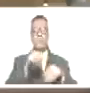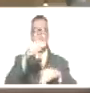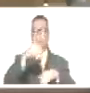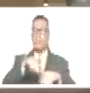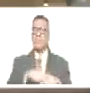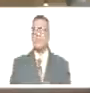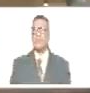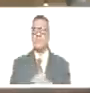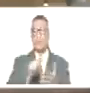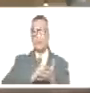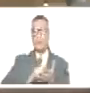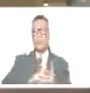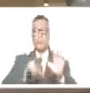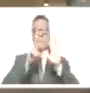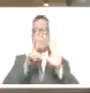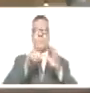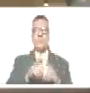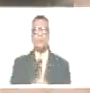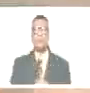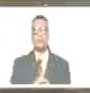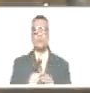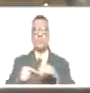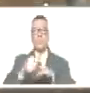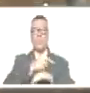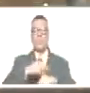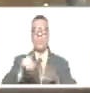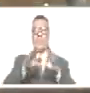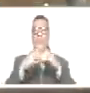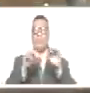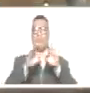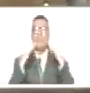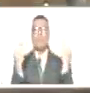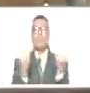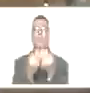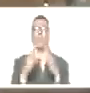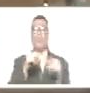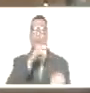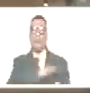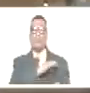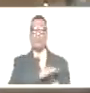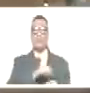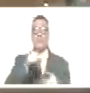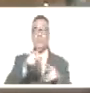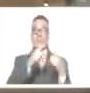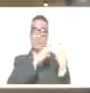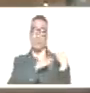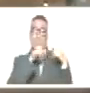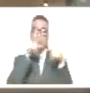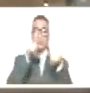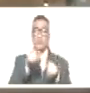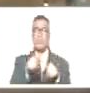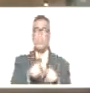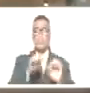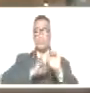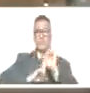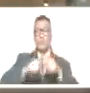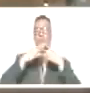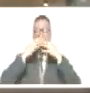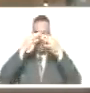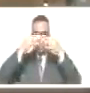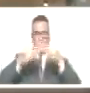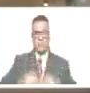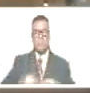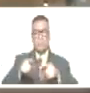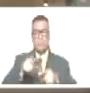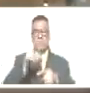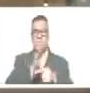Artículo 7. El Estado, las familias y la sociedad son corresponsables en la defensa y garantía de los derechos